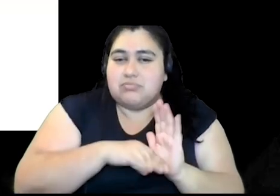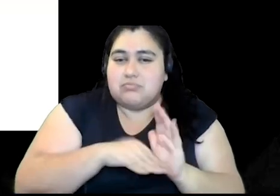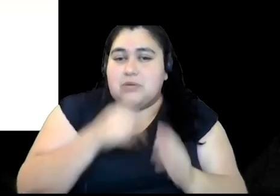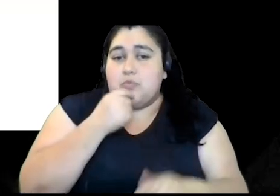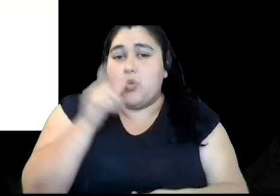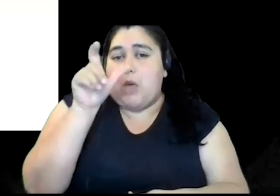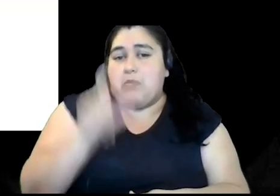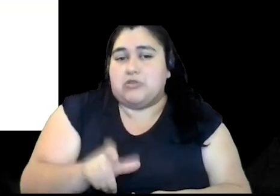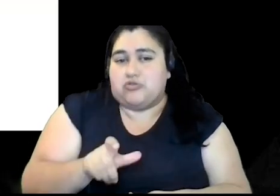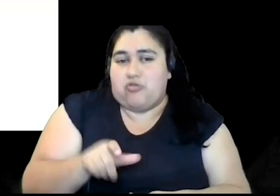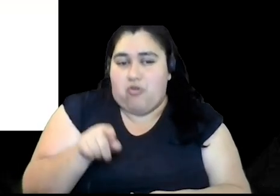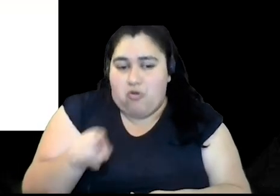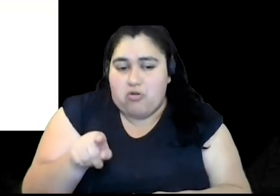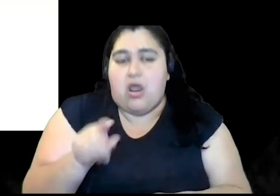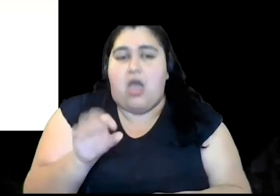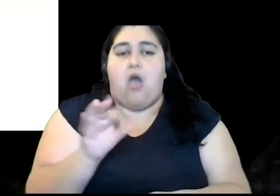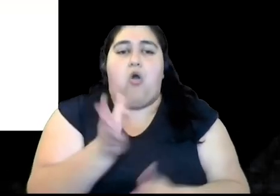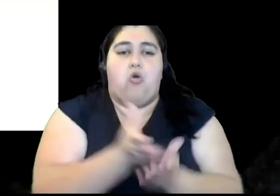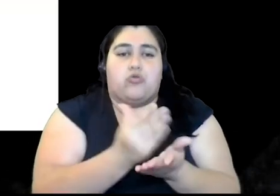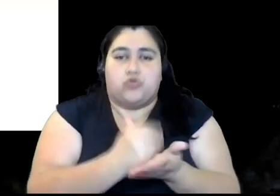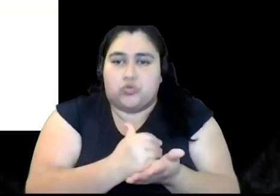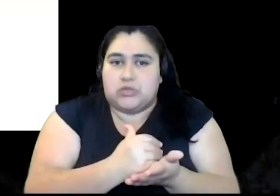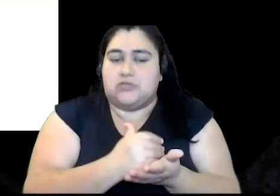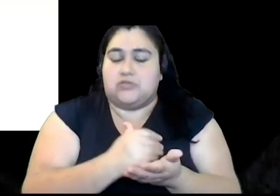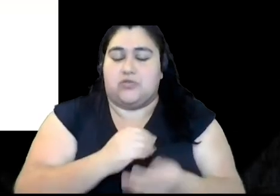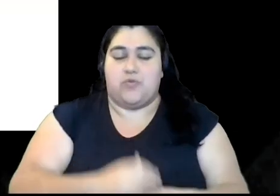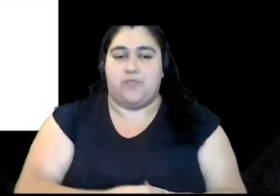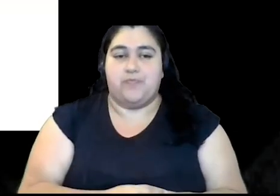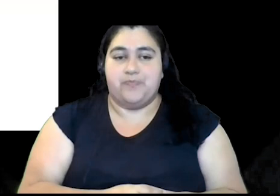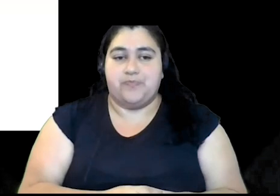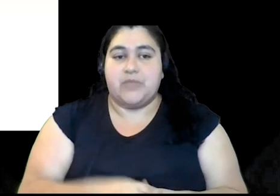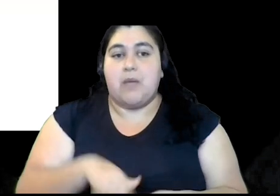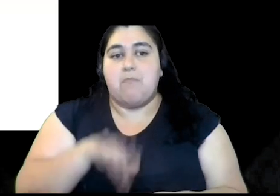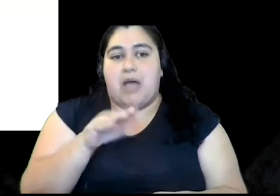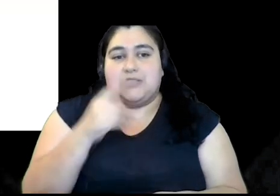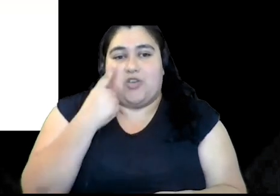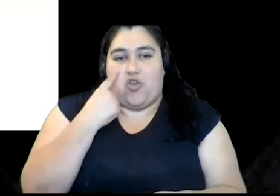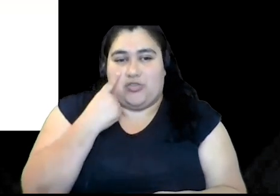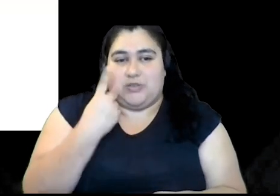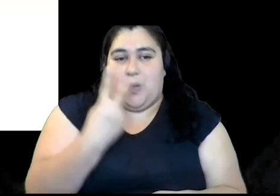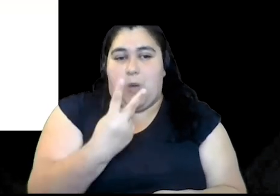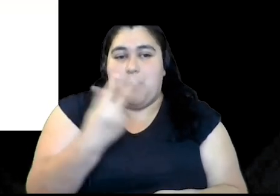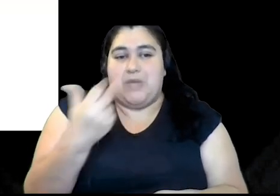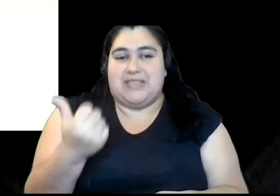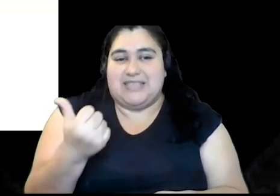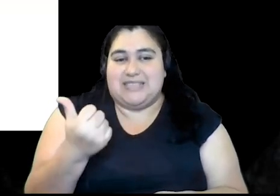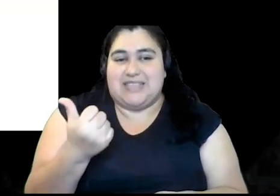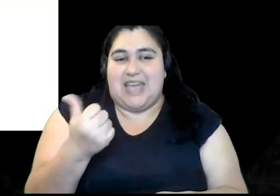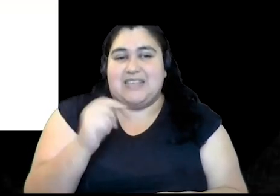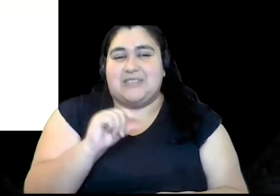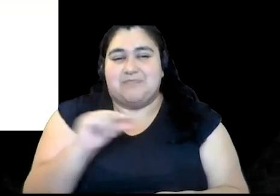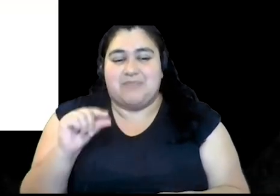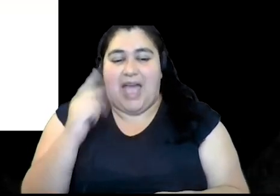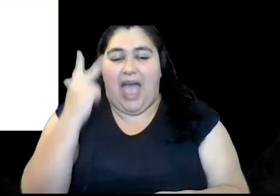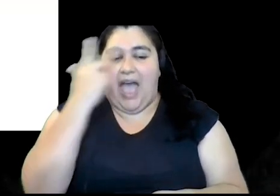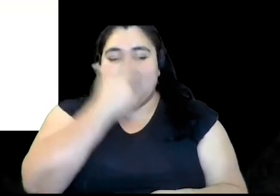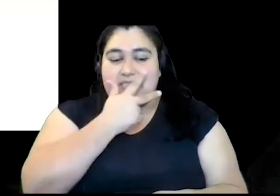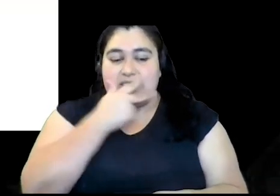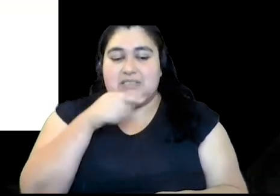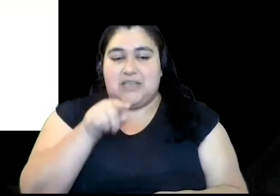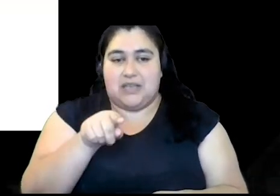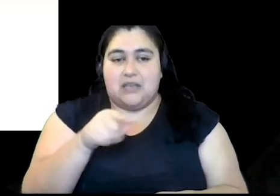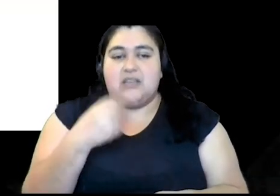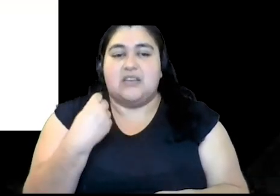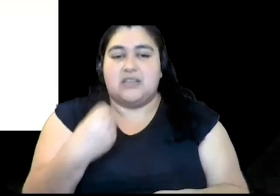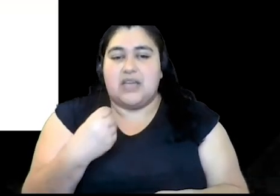una persona humana o sucesión indivisa. El más conocido es el 26H, los intereses producto